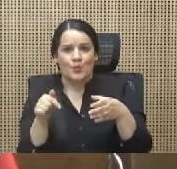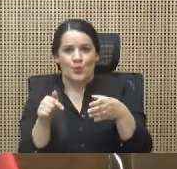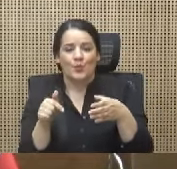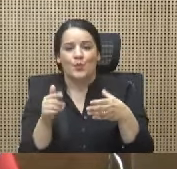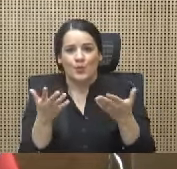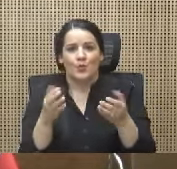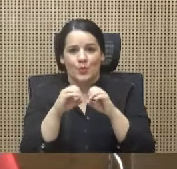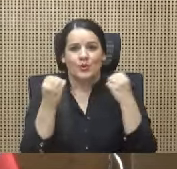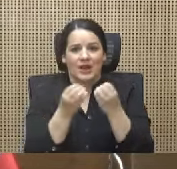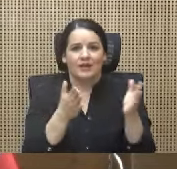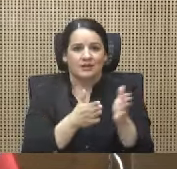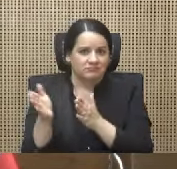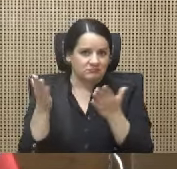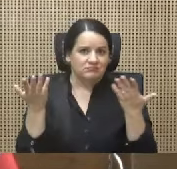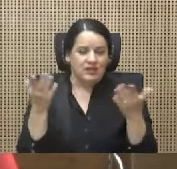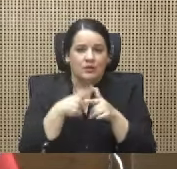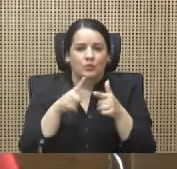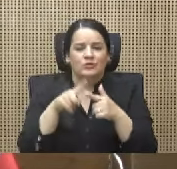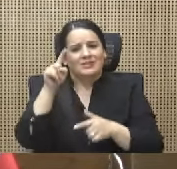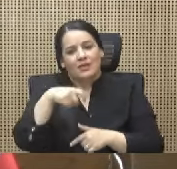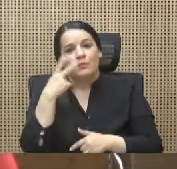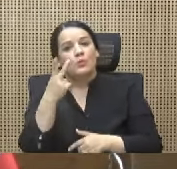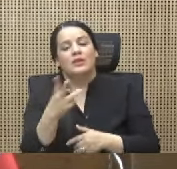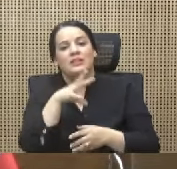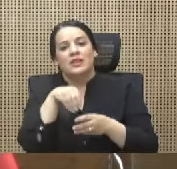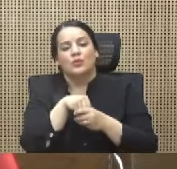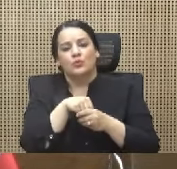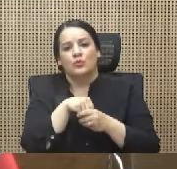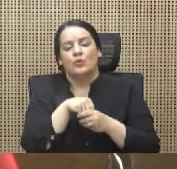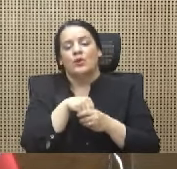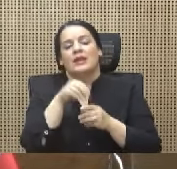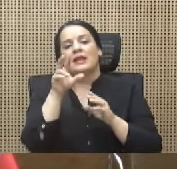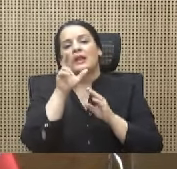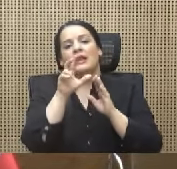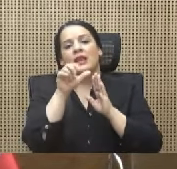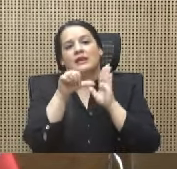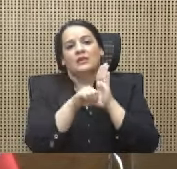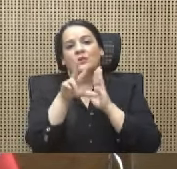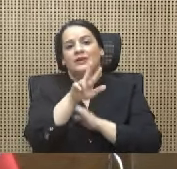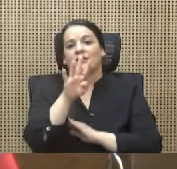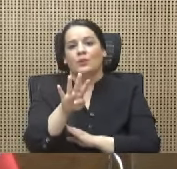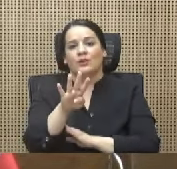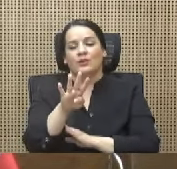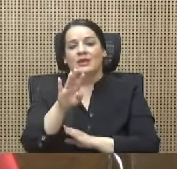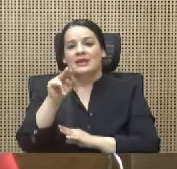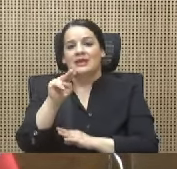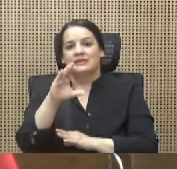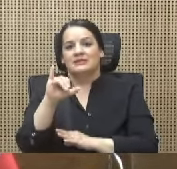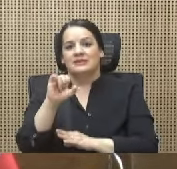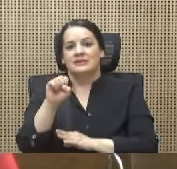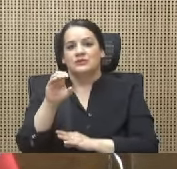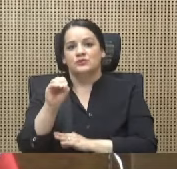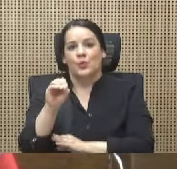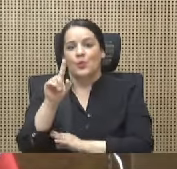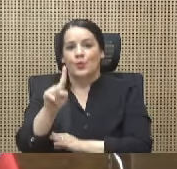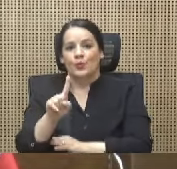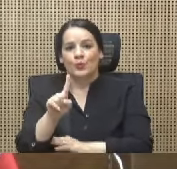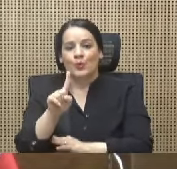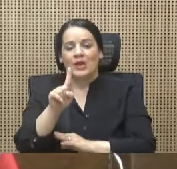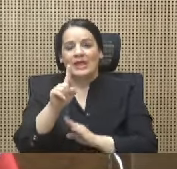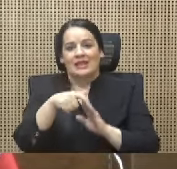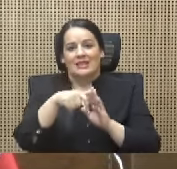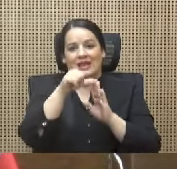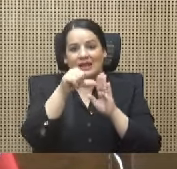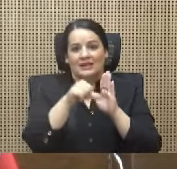verlo en como un todo dentro del artículo 34 y en el inciso 1 del artículo 34 de la